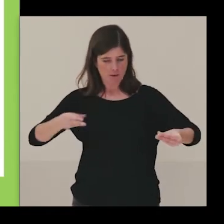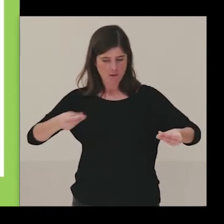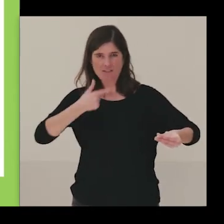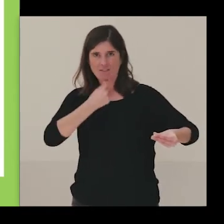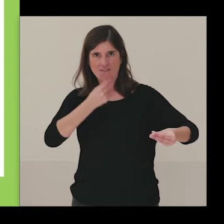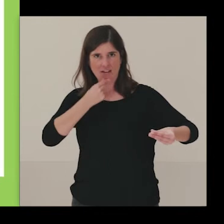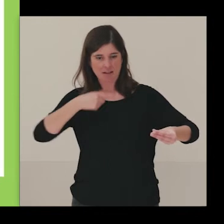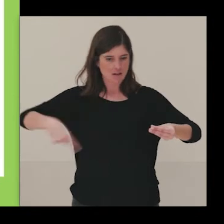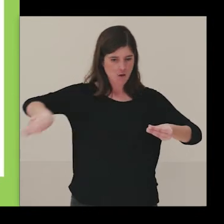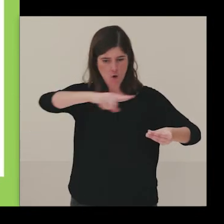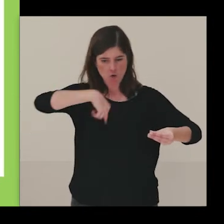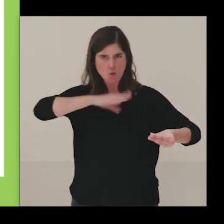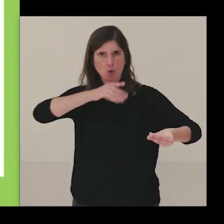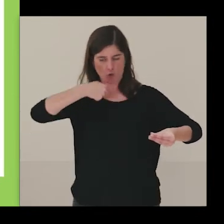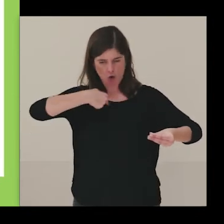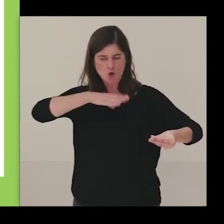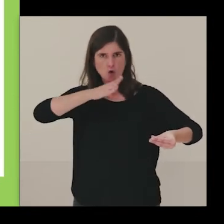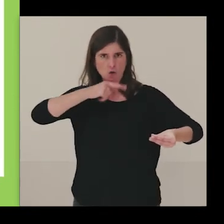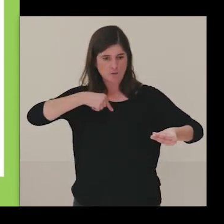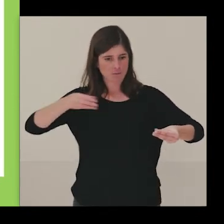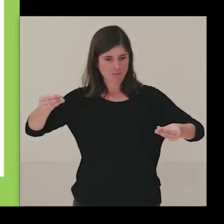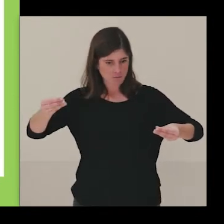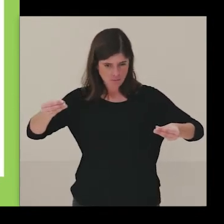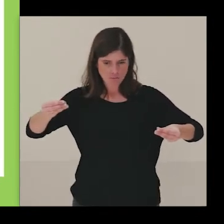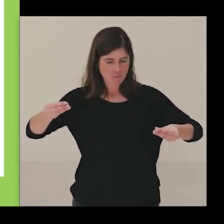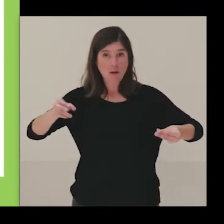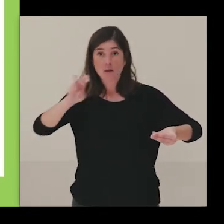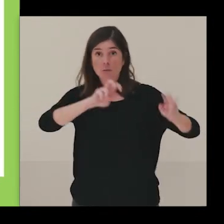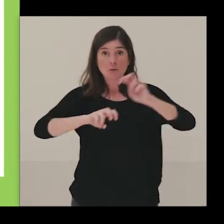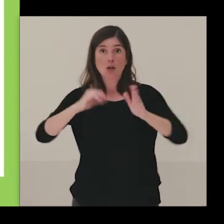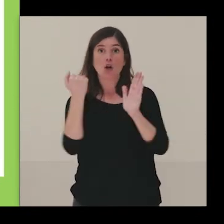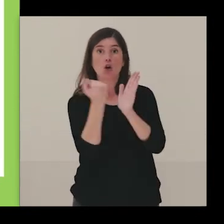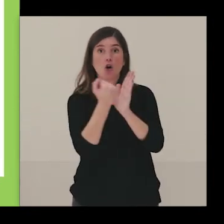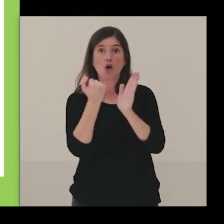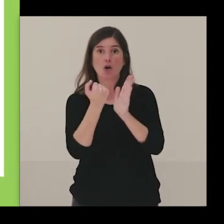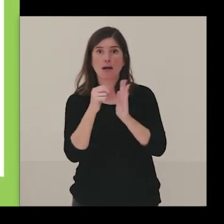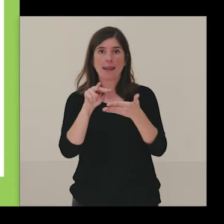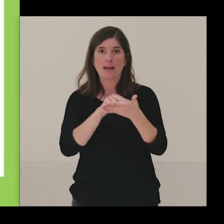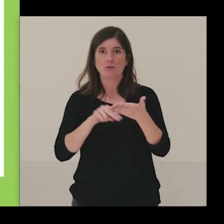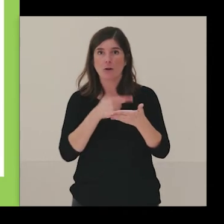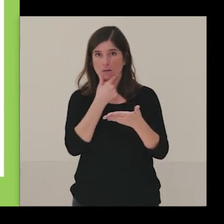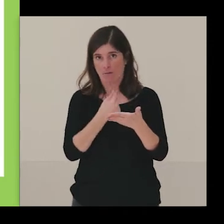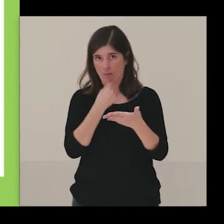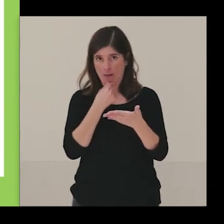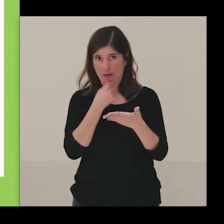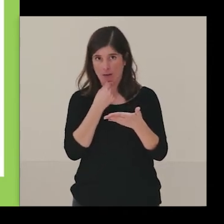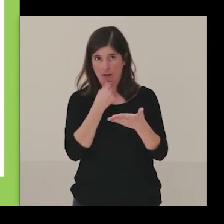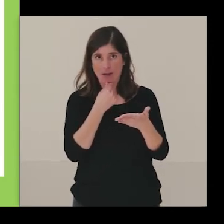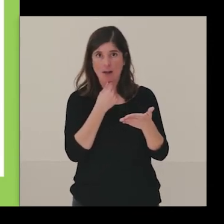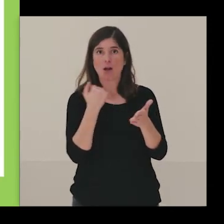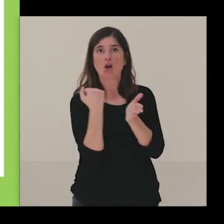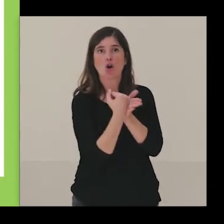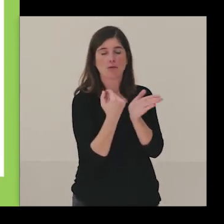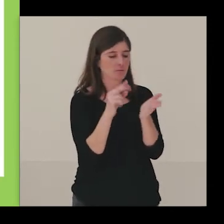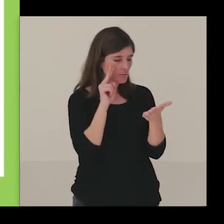y donde localizamos, lo primero, el logo de lectura fácil, identificando que ese texto se ha trabajado con esa finalidad, para